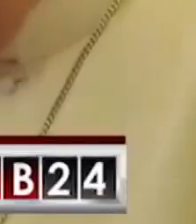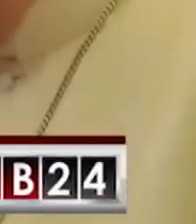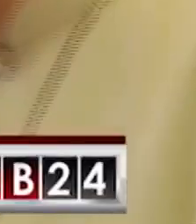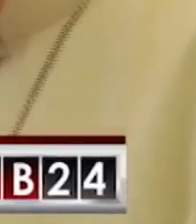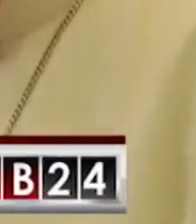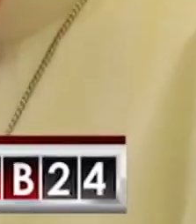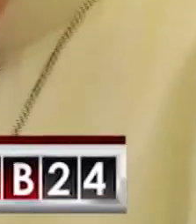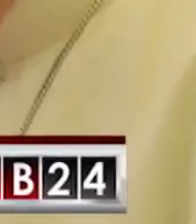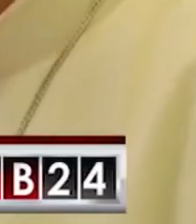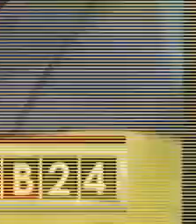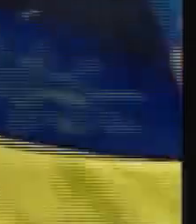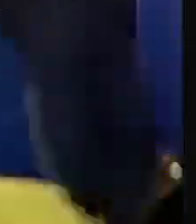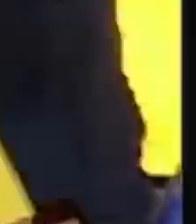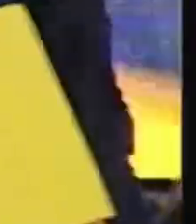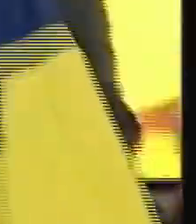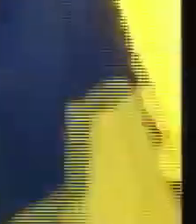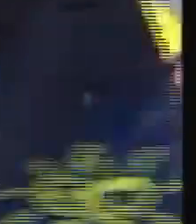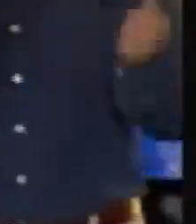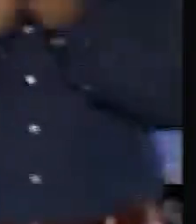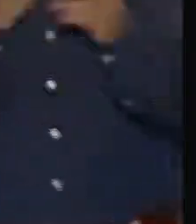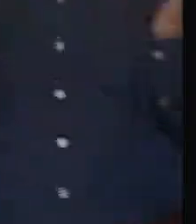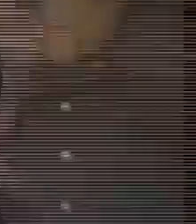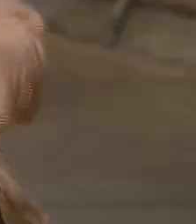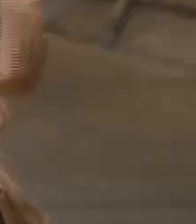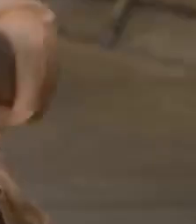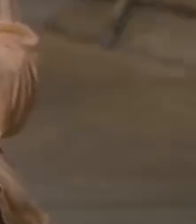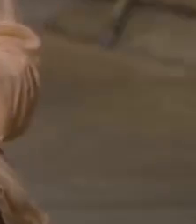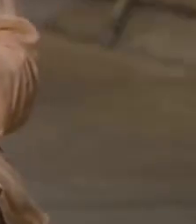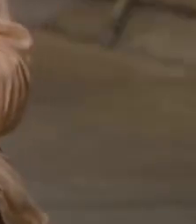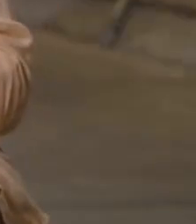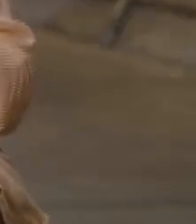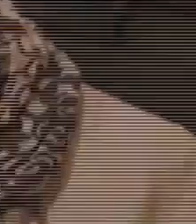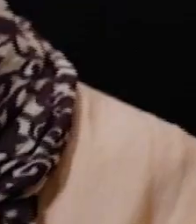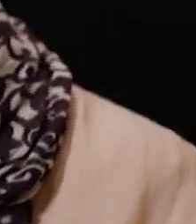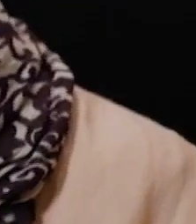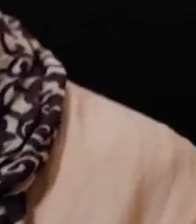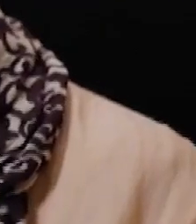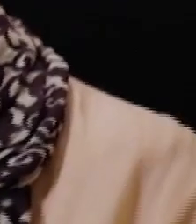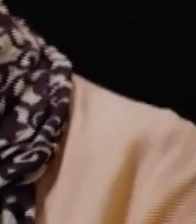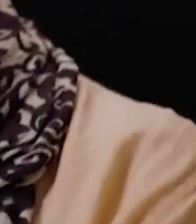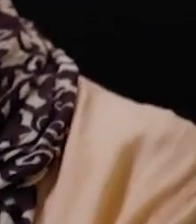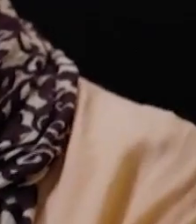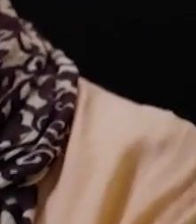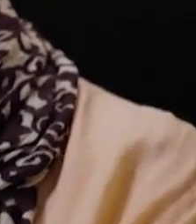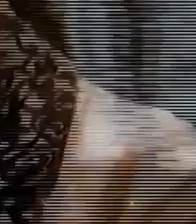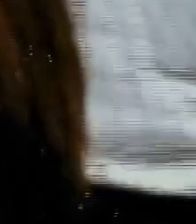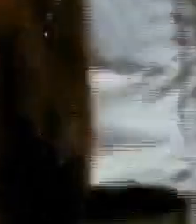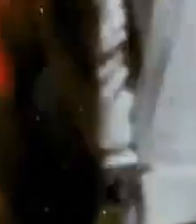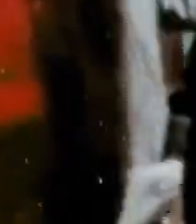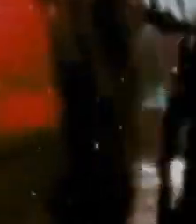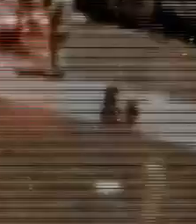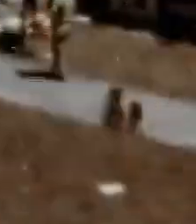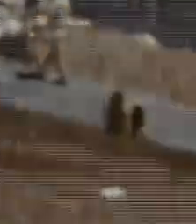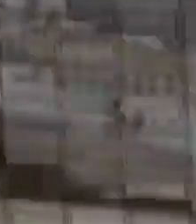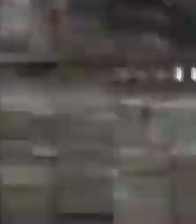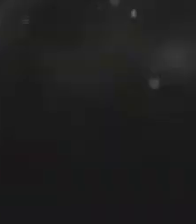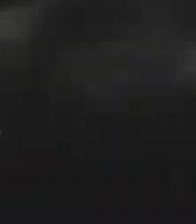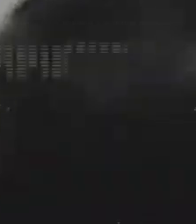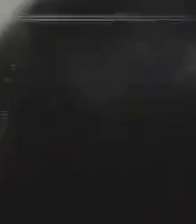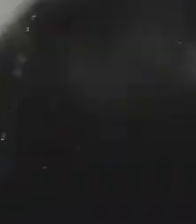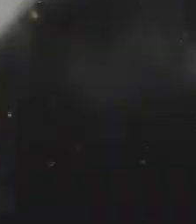solamente con una cierta creencia religiosa, excluye y discrimina al resto de la ciudadanía que no comparten esas visiones del mundo. A la gente le